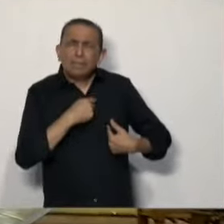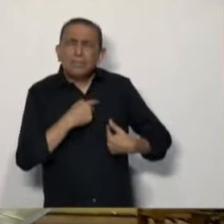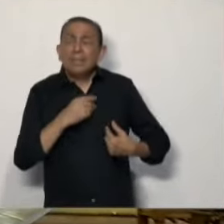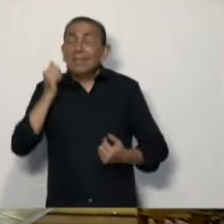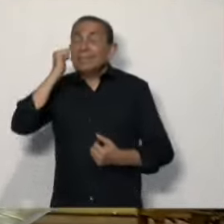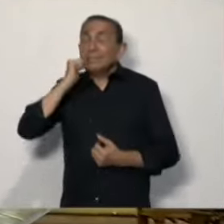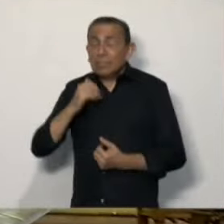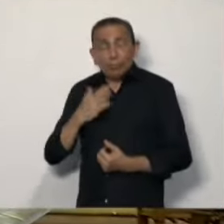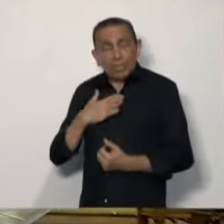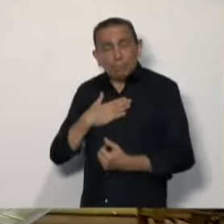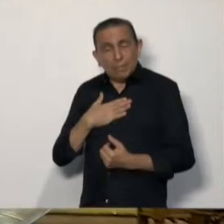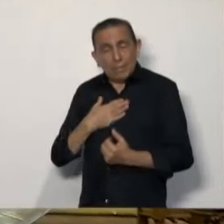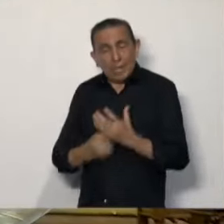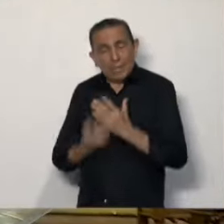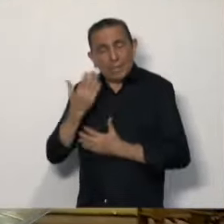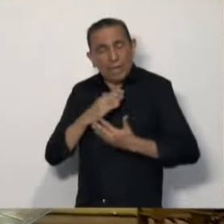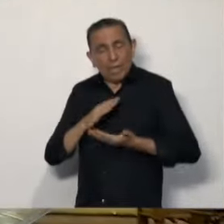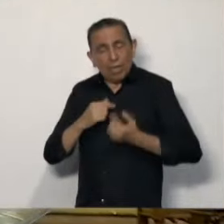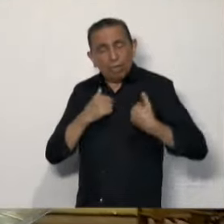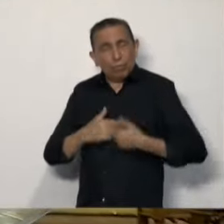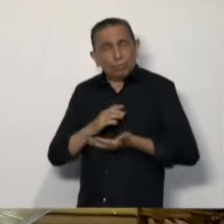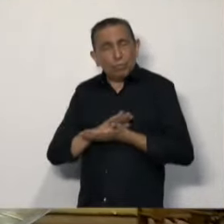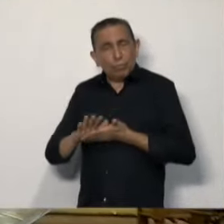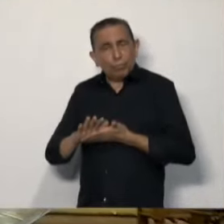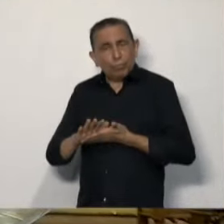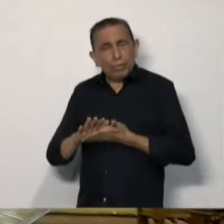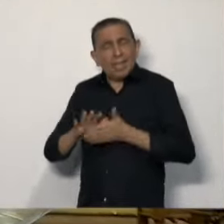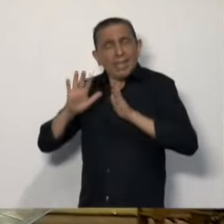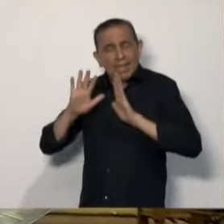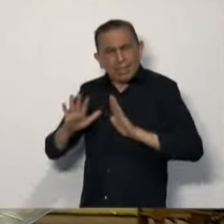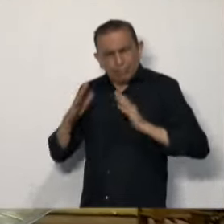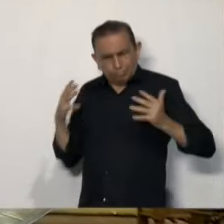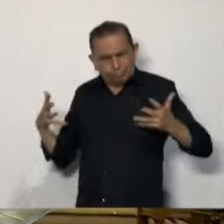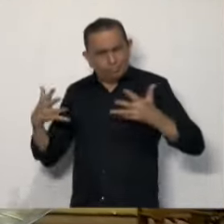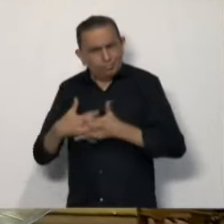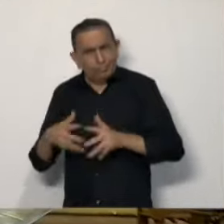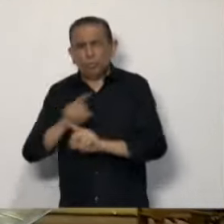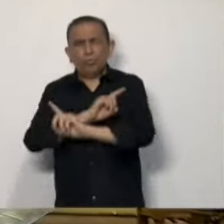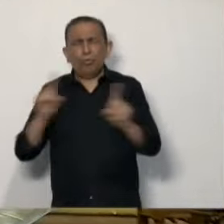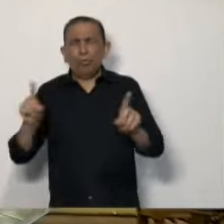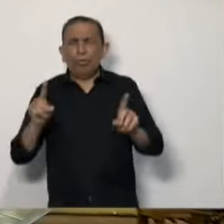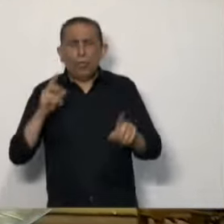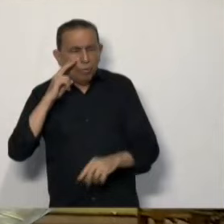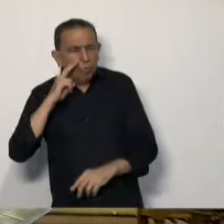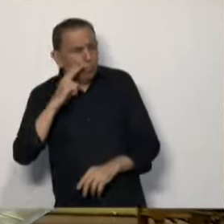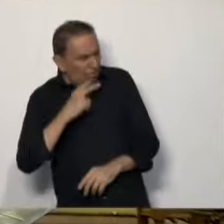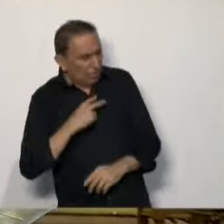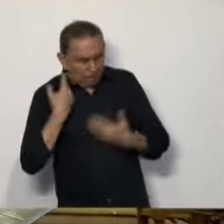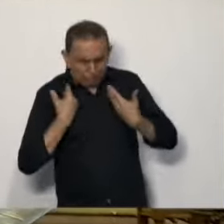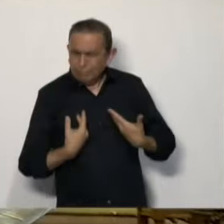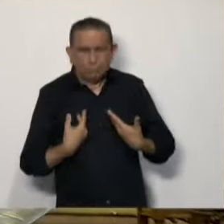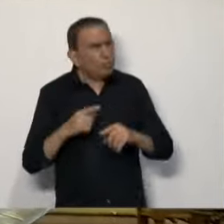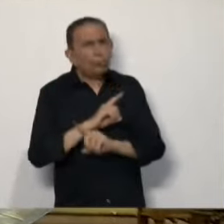corazón puro, pero al mismo tiempo no nos queremos quedar ensimismados, no nos queremos quedar mirándonos a nosotros